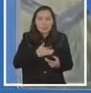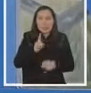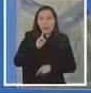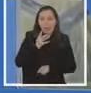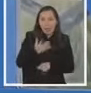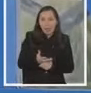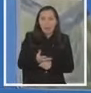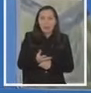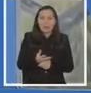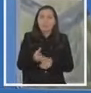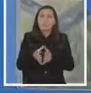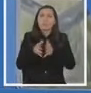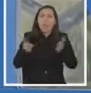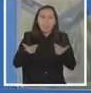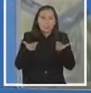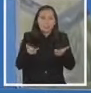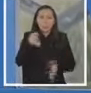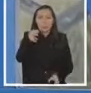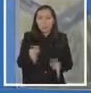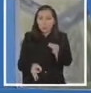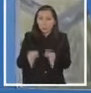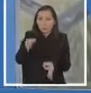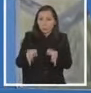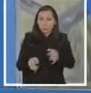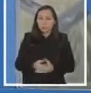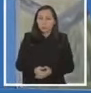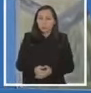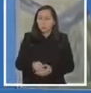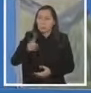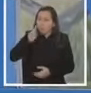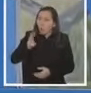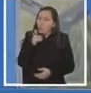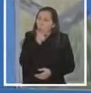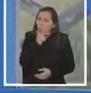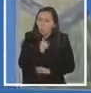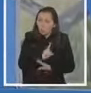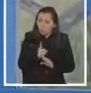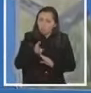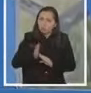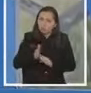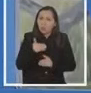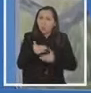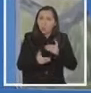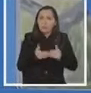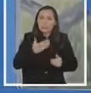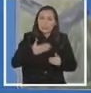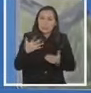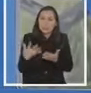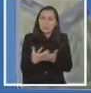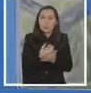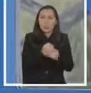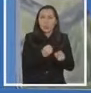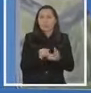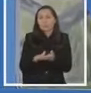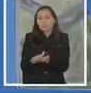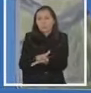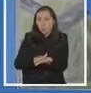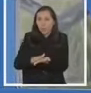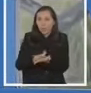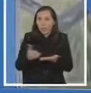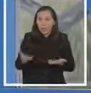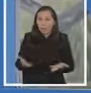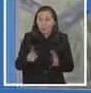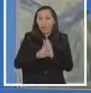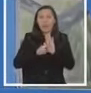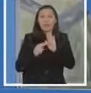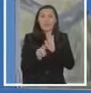Tengamos más justicia. Que no les quepa duda que vamos a seguir avanzando en esa dirección, por ejemplo, con